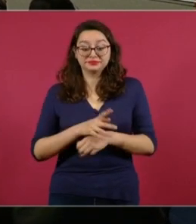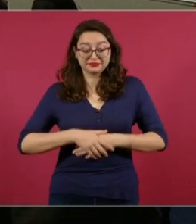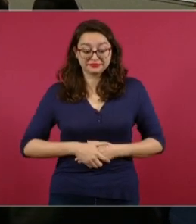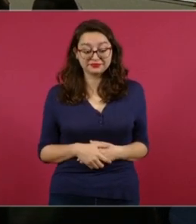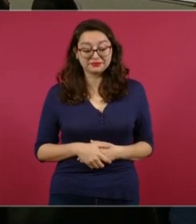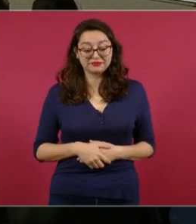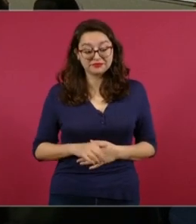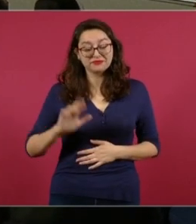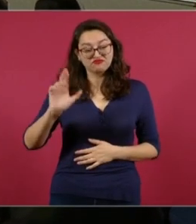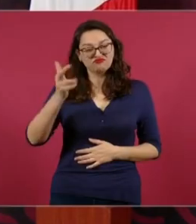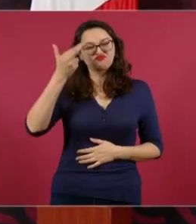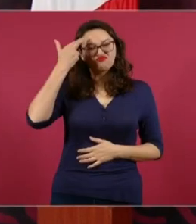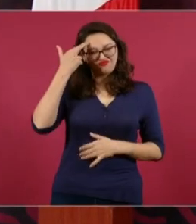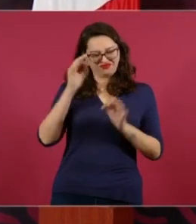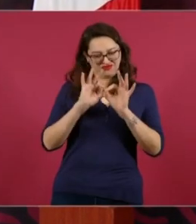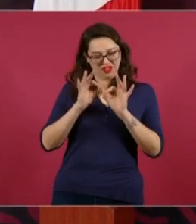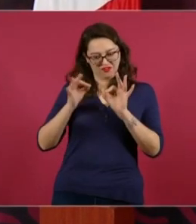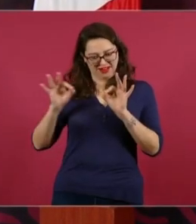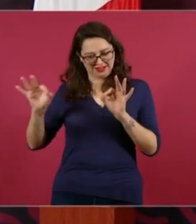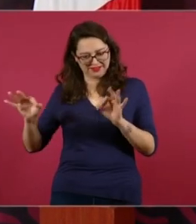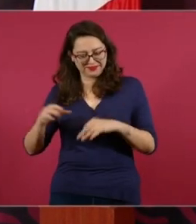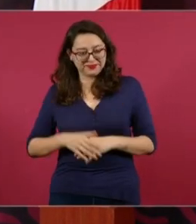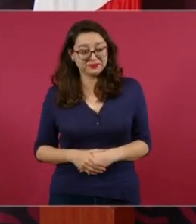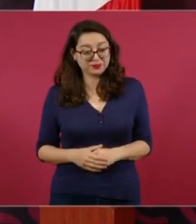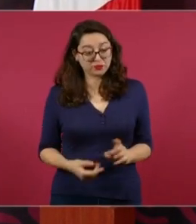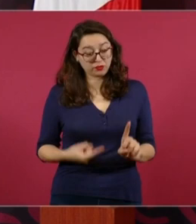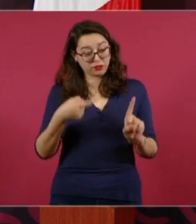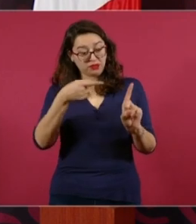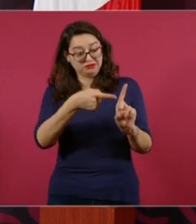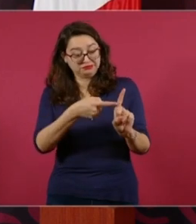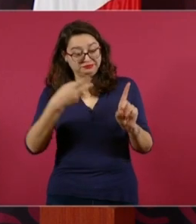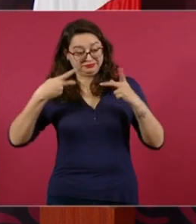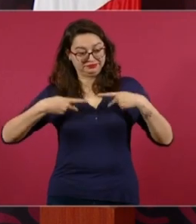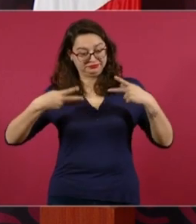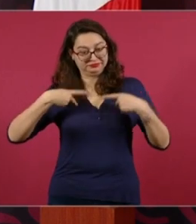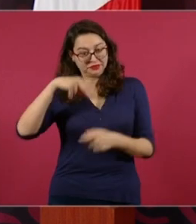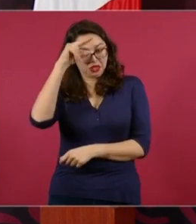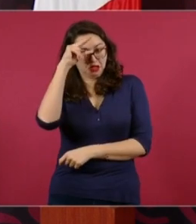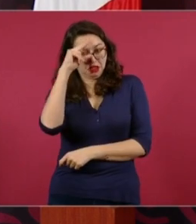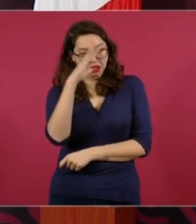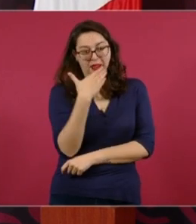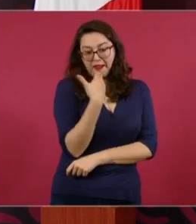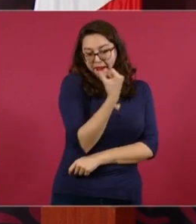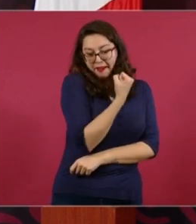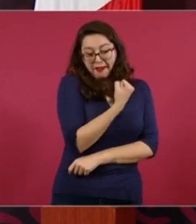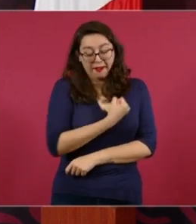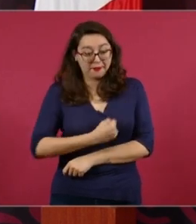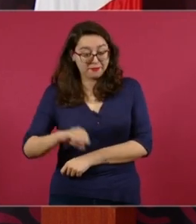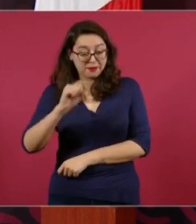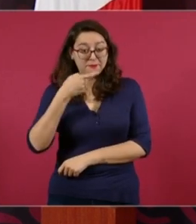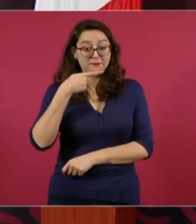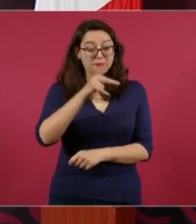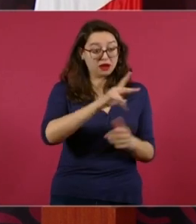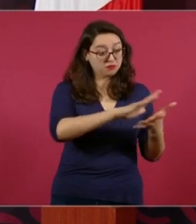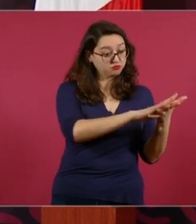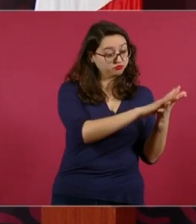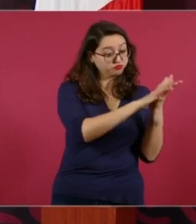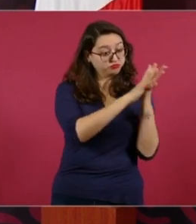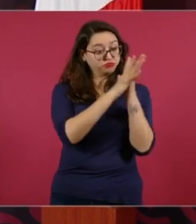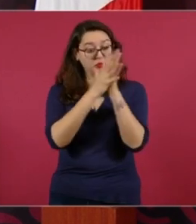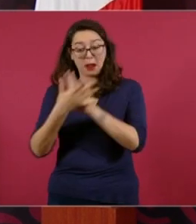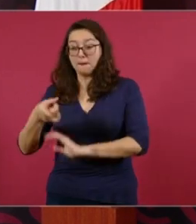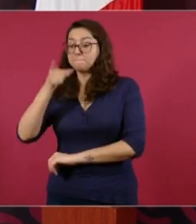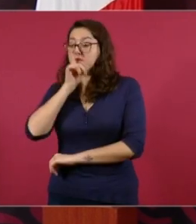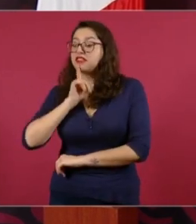criticando a Gogol, cuando un hombre se entrega por entero a la mentira, pierde hasta la imaginación y